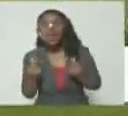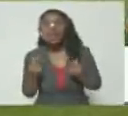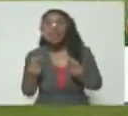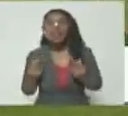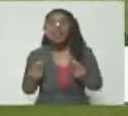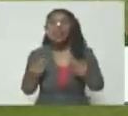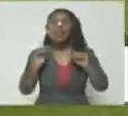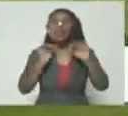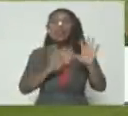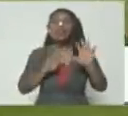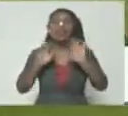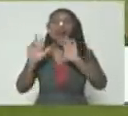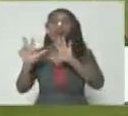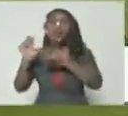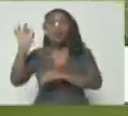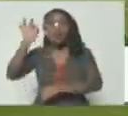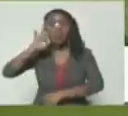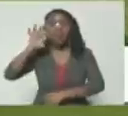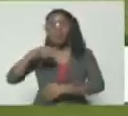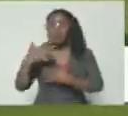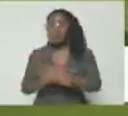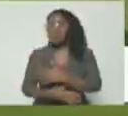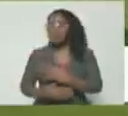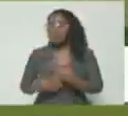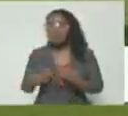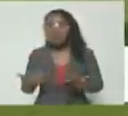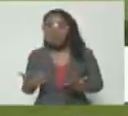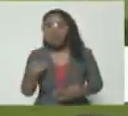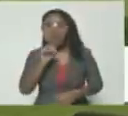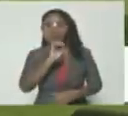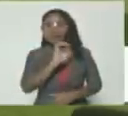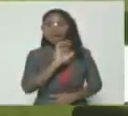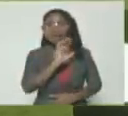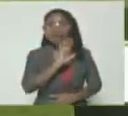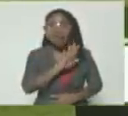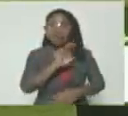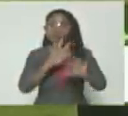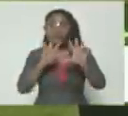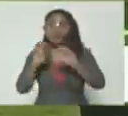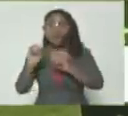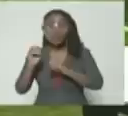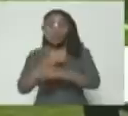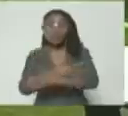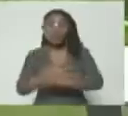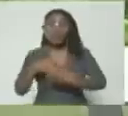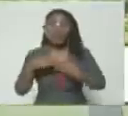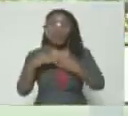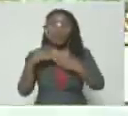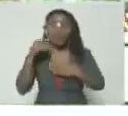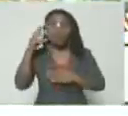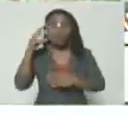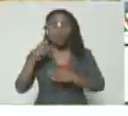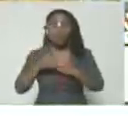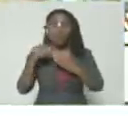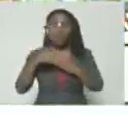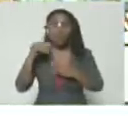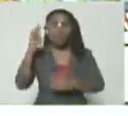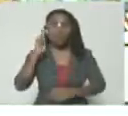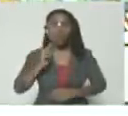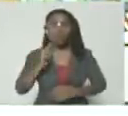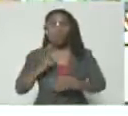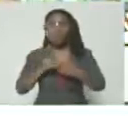del 98% de 590 millones de bolívares? De dólares,